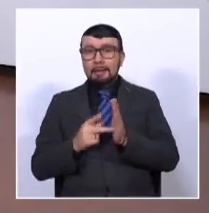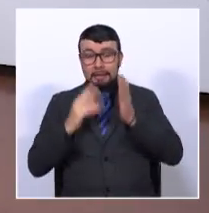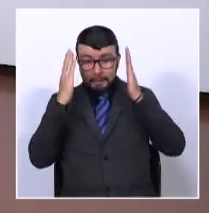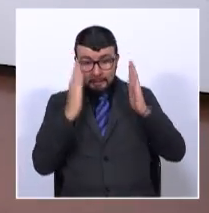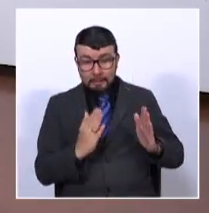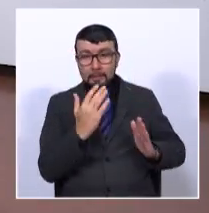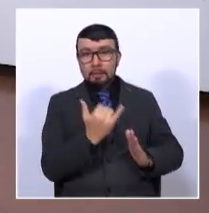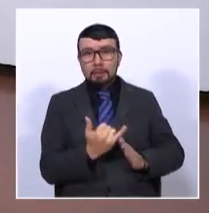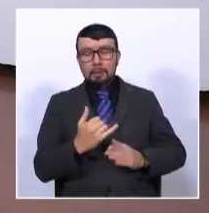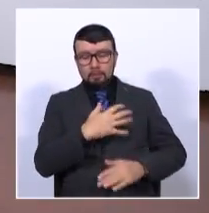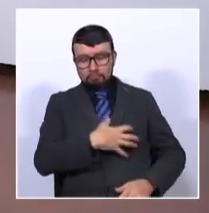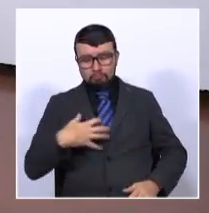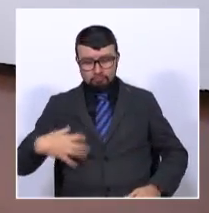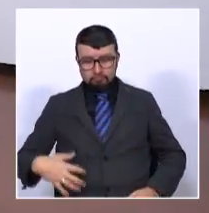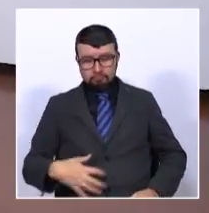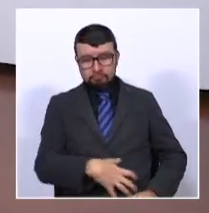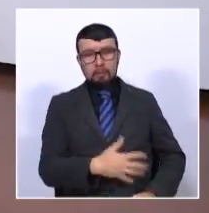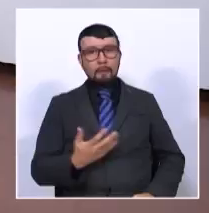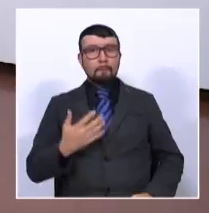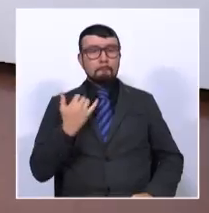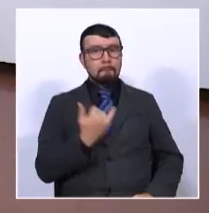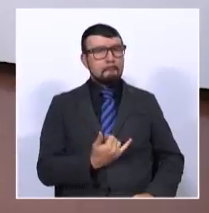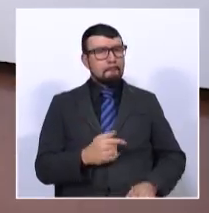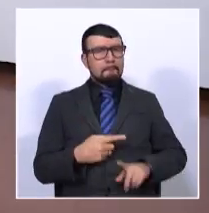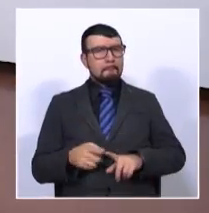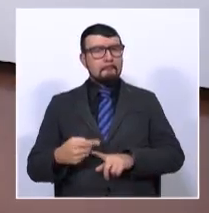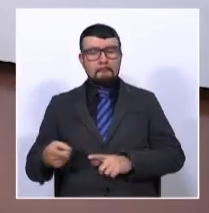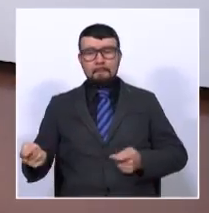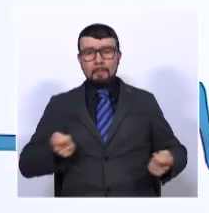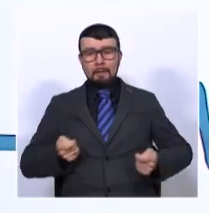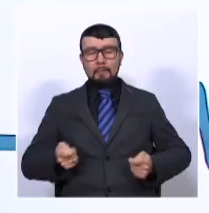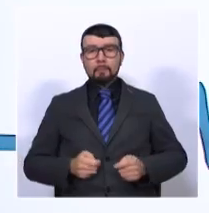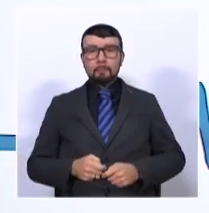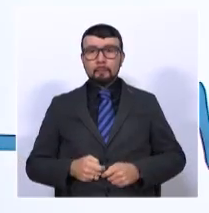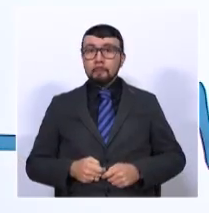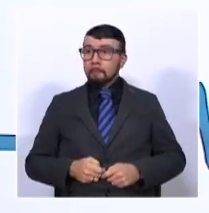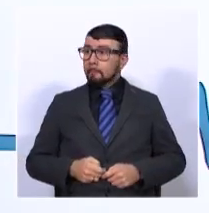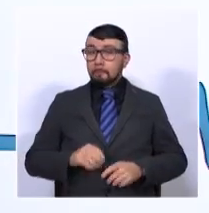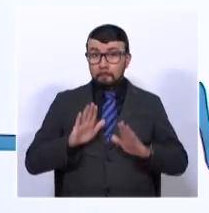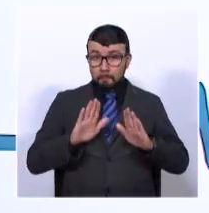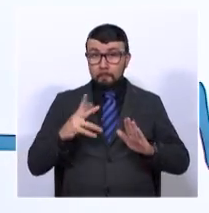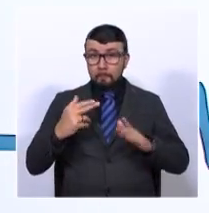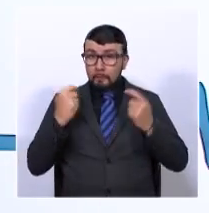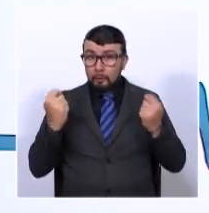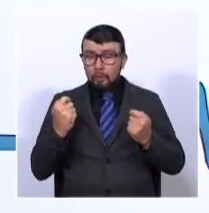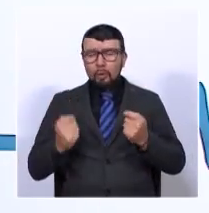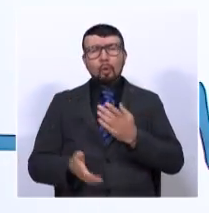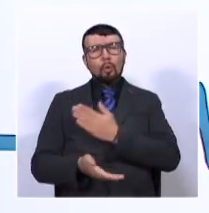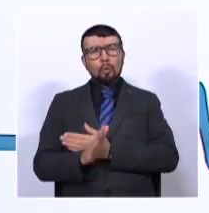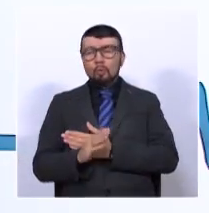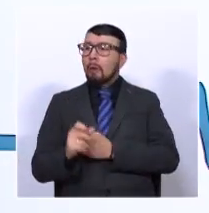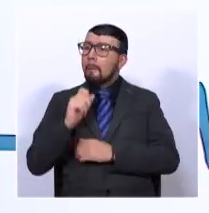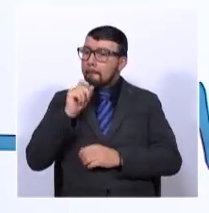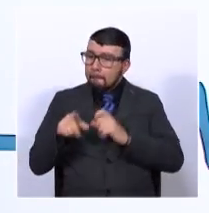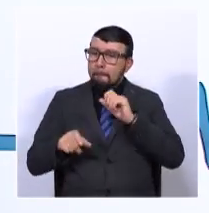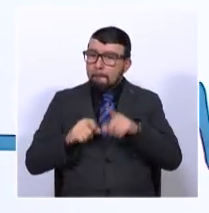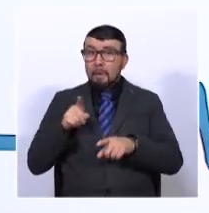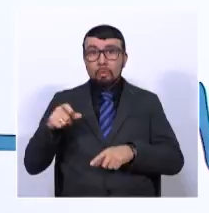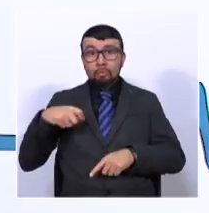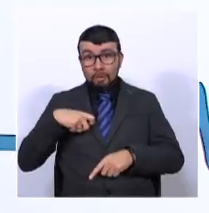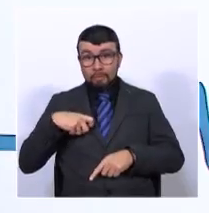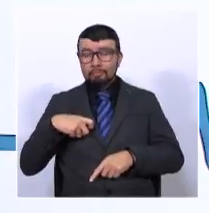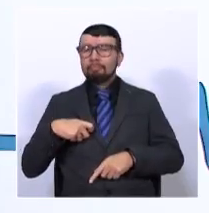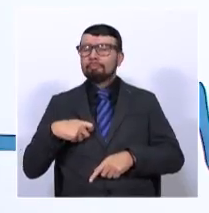El apego y el ego con el estreñimiento y demás. Vamos a ir a este corte comerciales para continuar con las preguntas que tenemos en nuestro